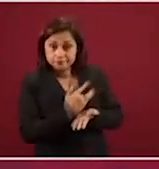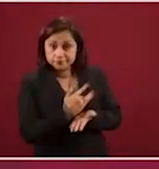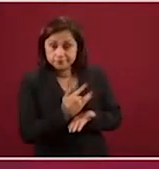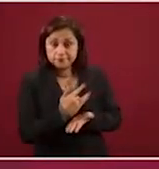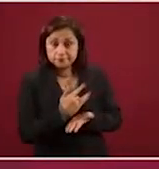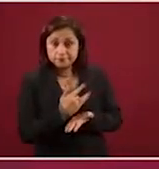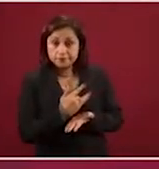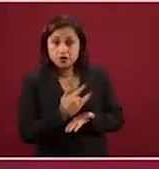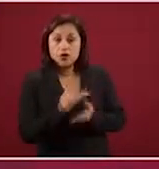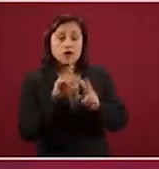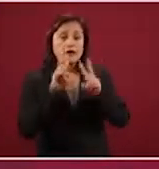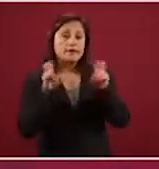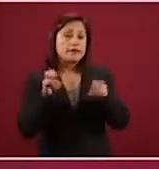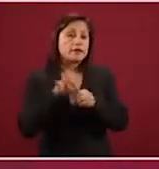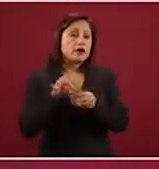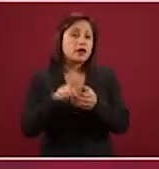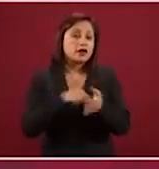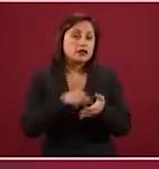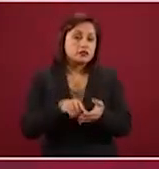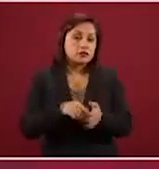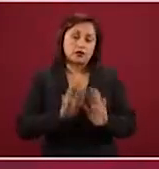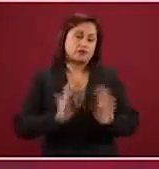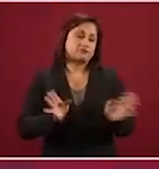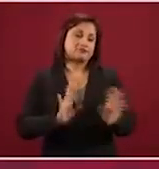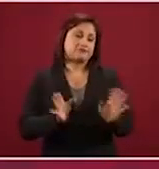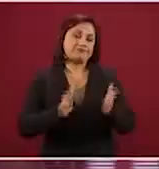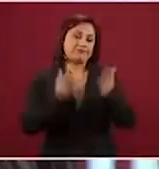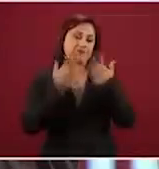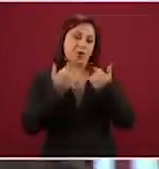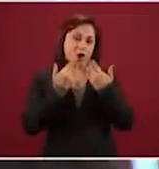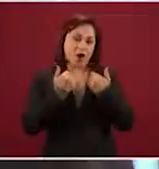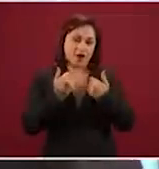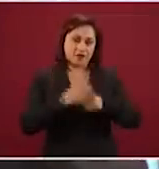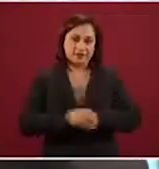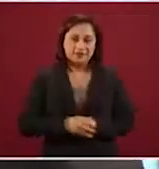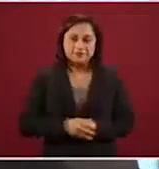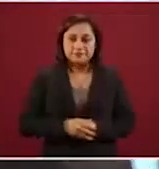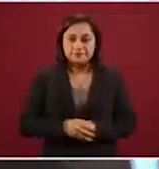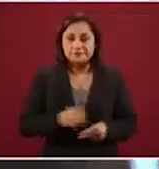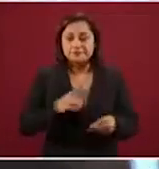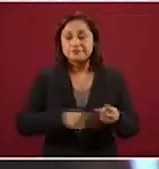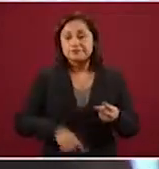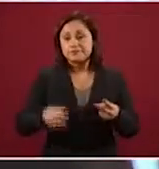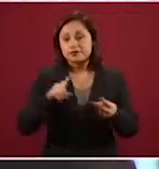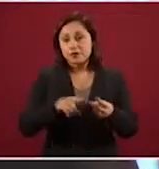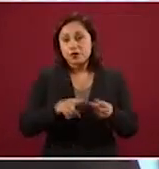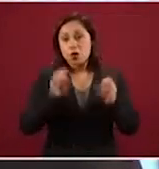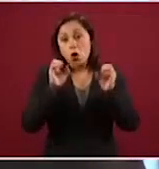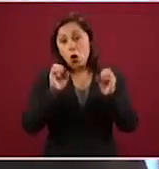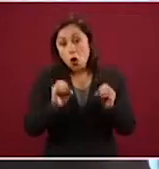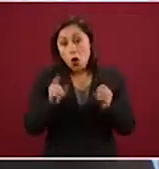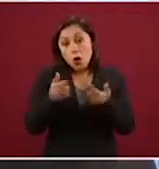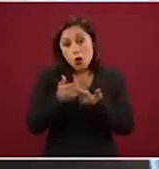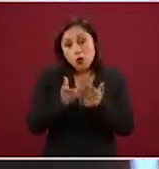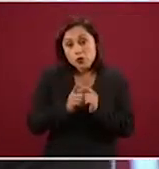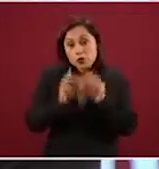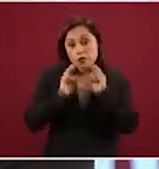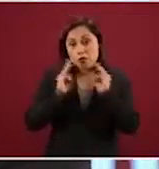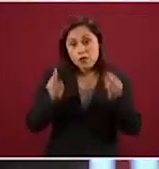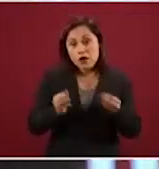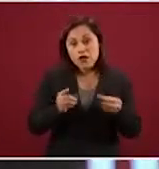lo electoral o para tener una base, ¿sí?, de